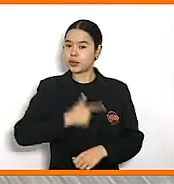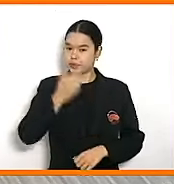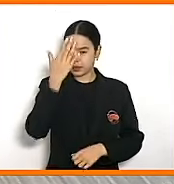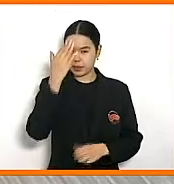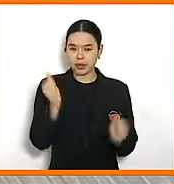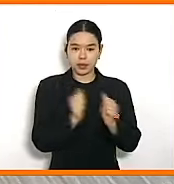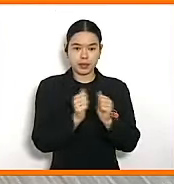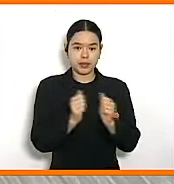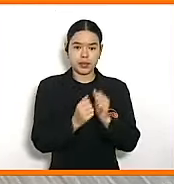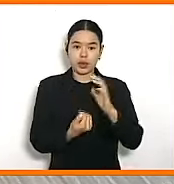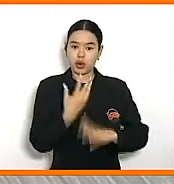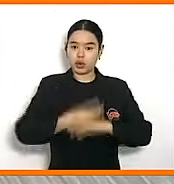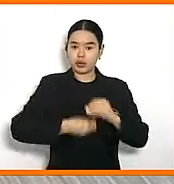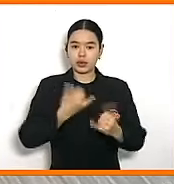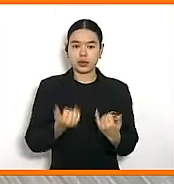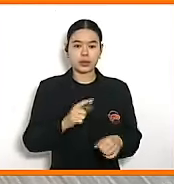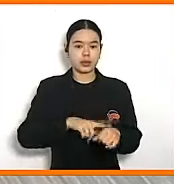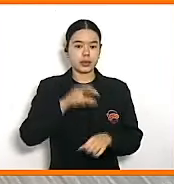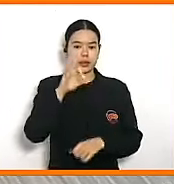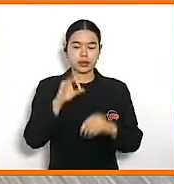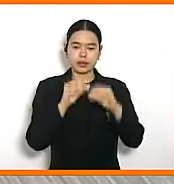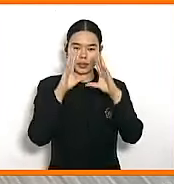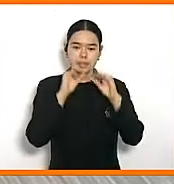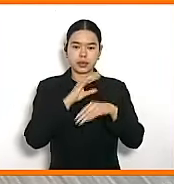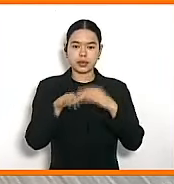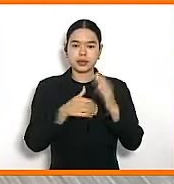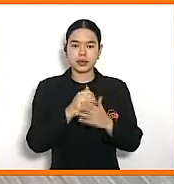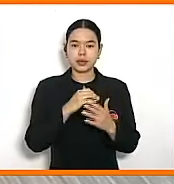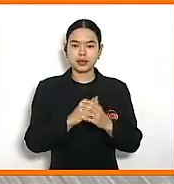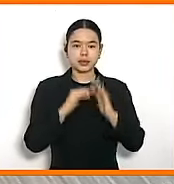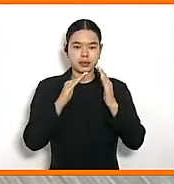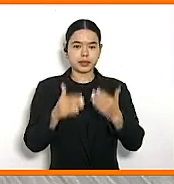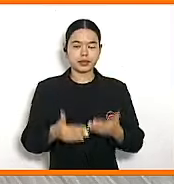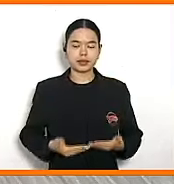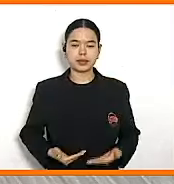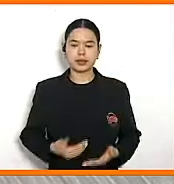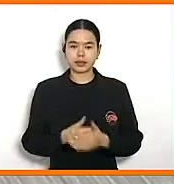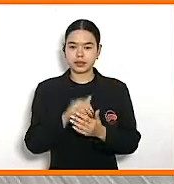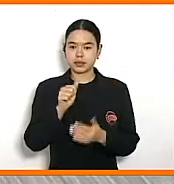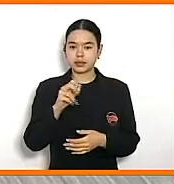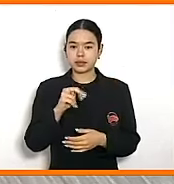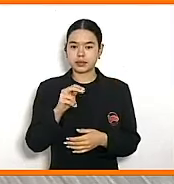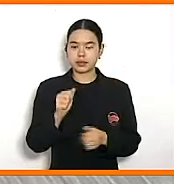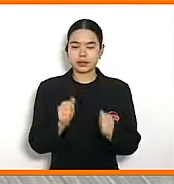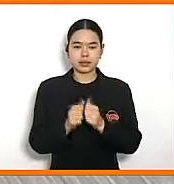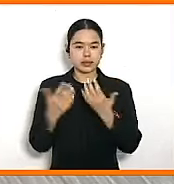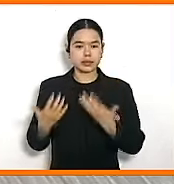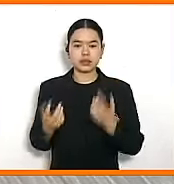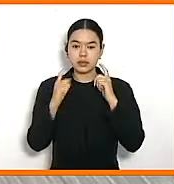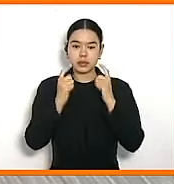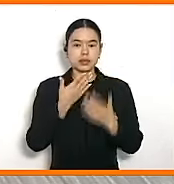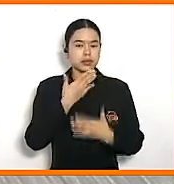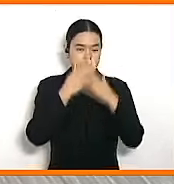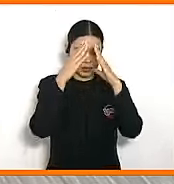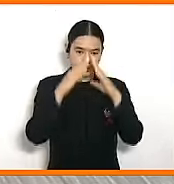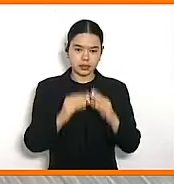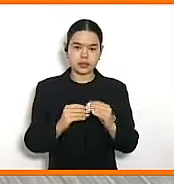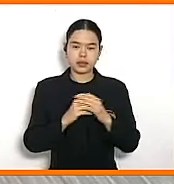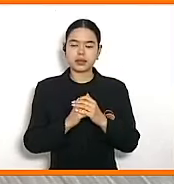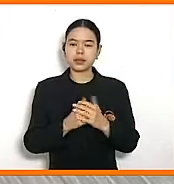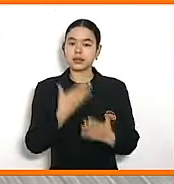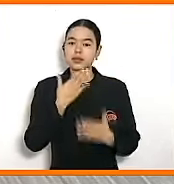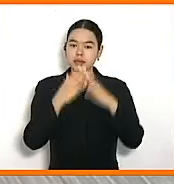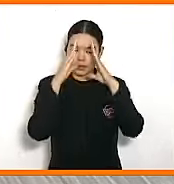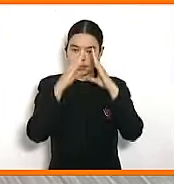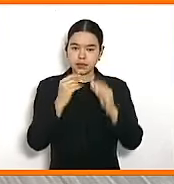más. Cuando el reloj marca las 9 en punto de la noche, te da la cordial bienvenida Ana Gámez junto a Tatiana Varela. Buenas noches, Tatiana. Buenas